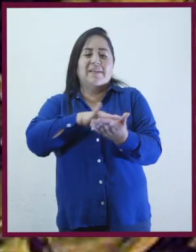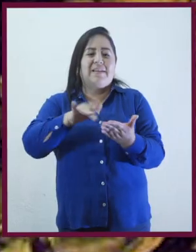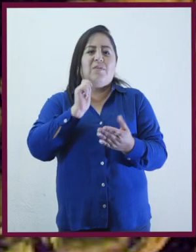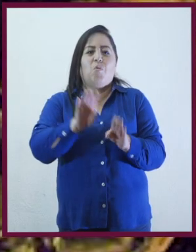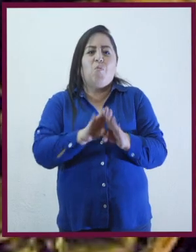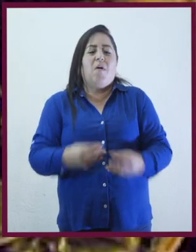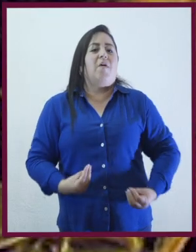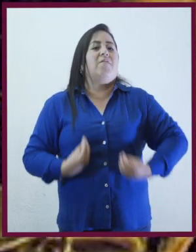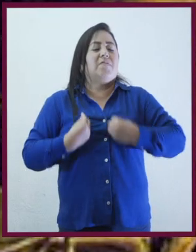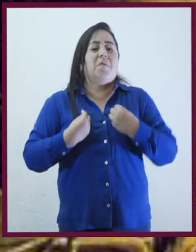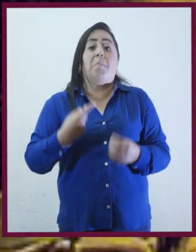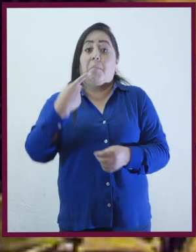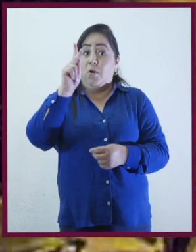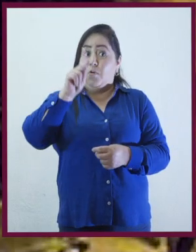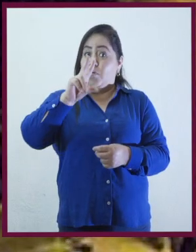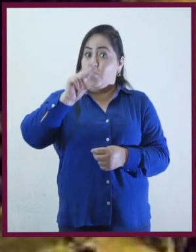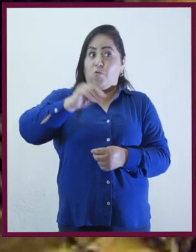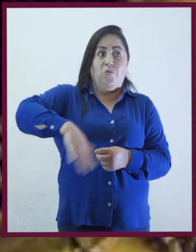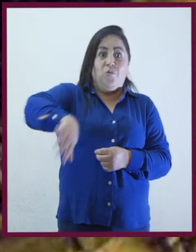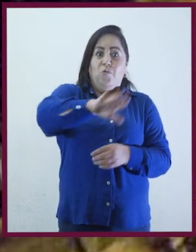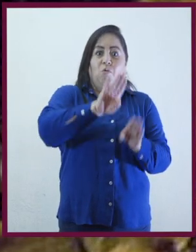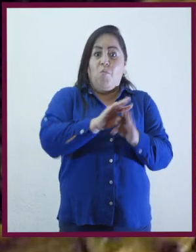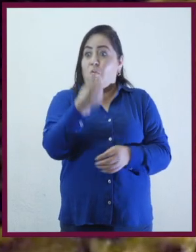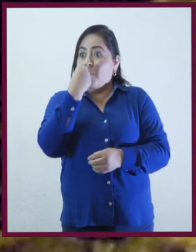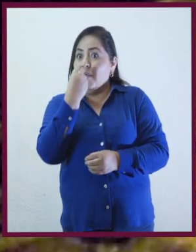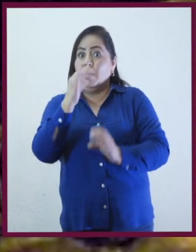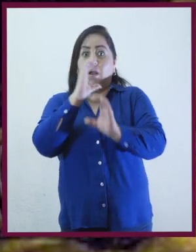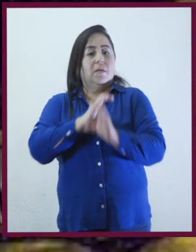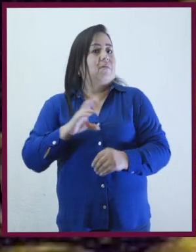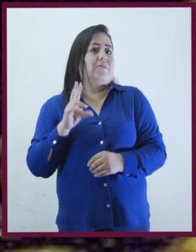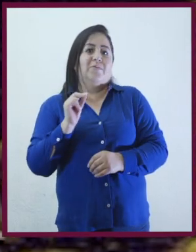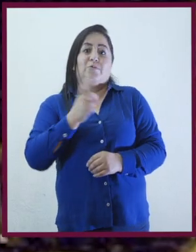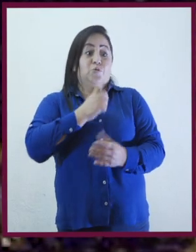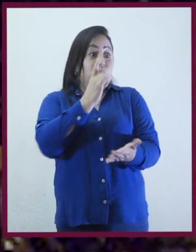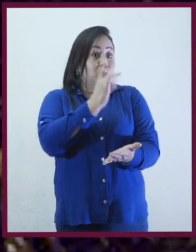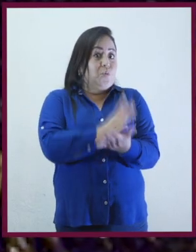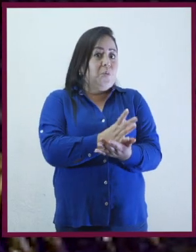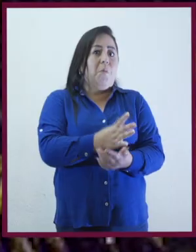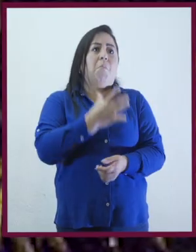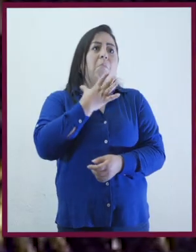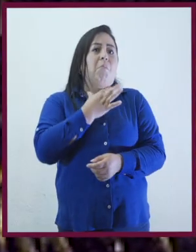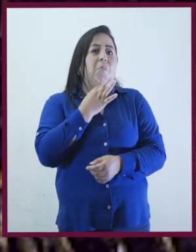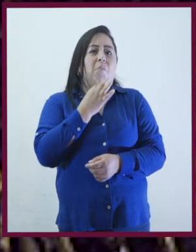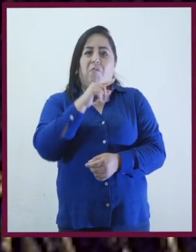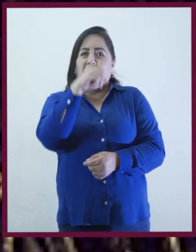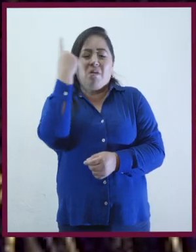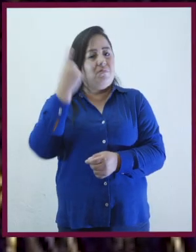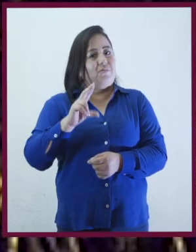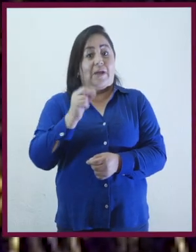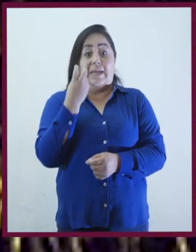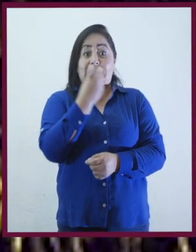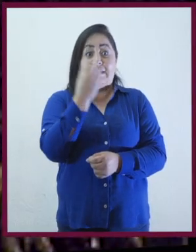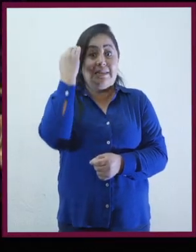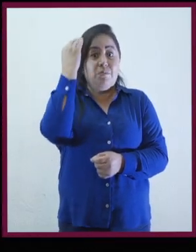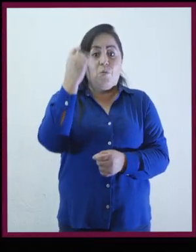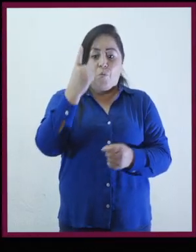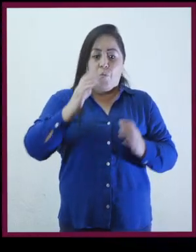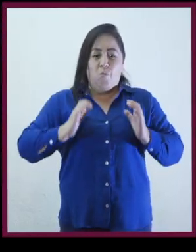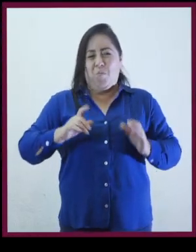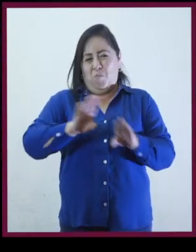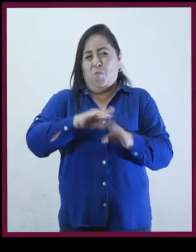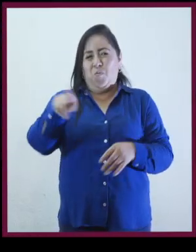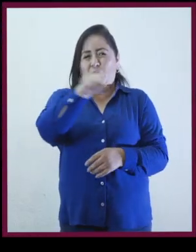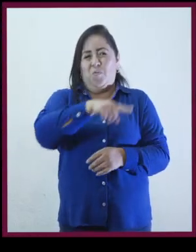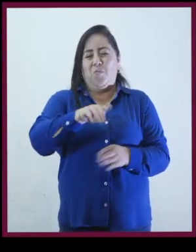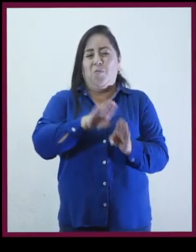la vida. Pero no todo era comer y cantar, no todo era simple y sencillo. En ese momento, un cuerpo de